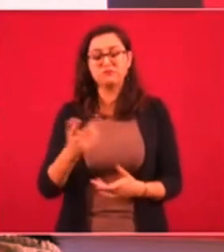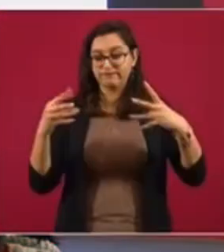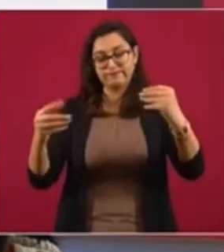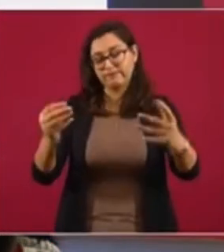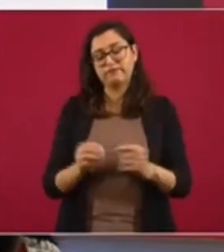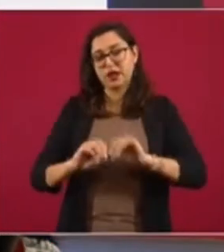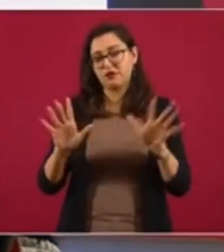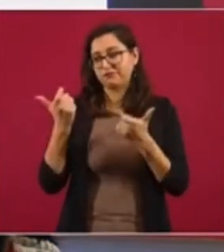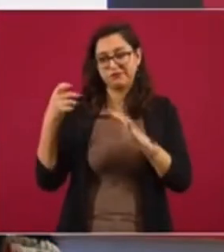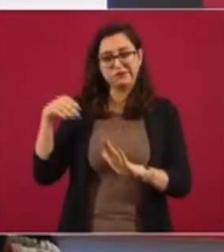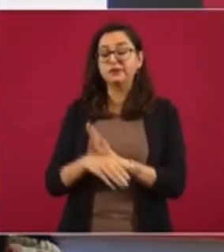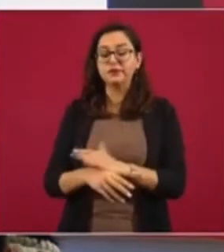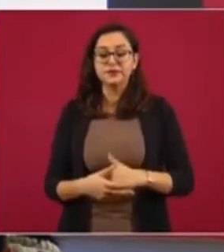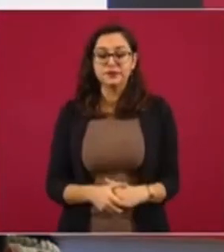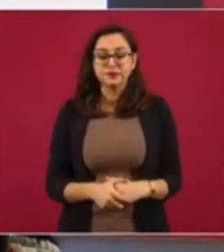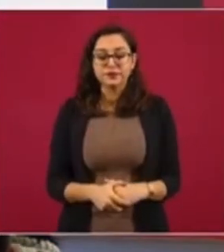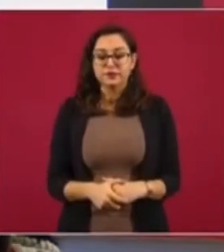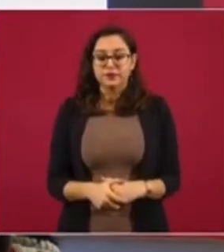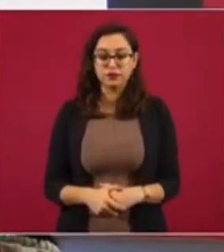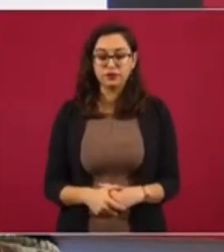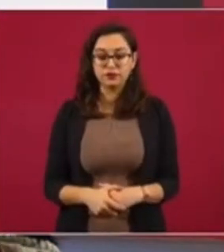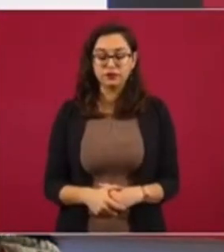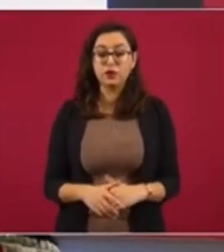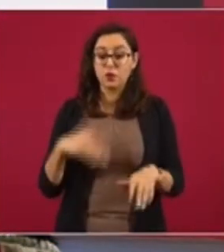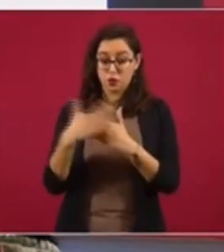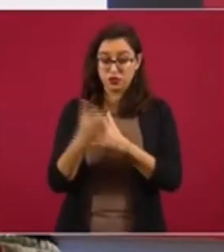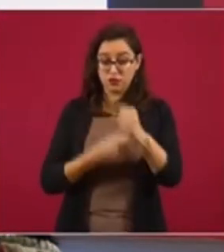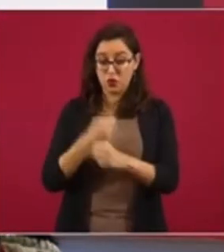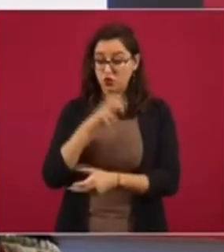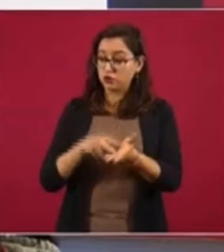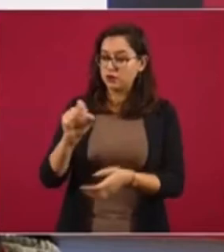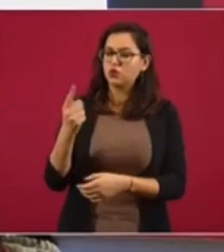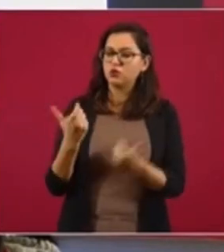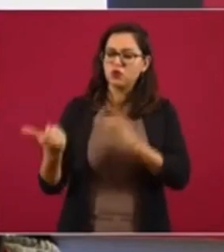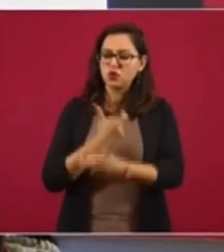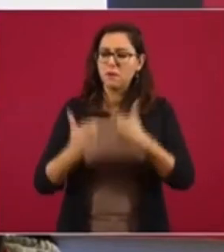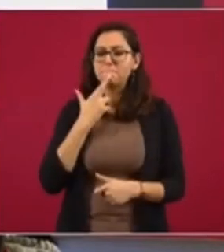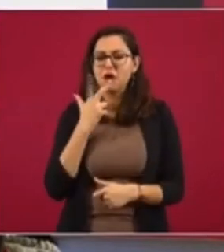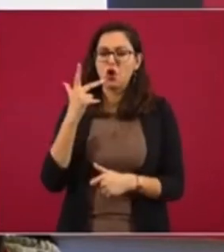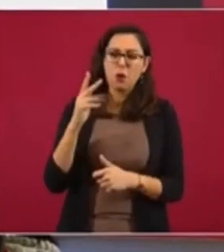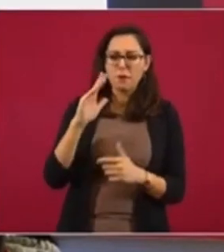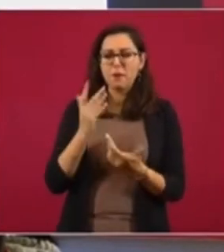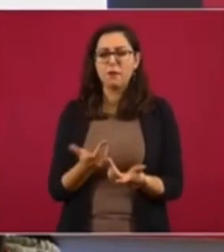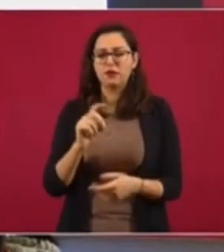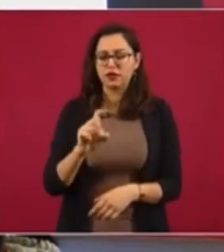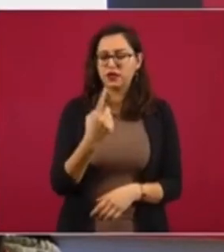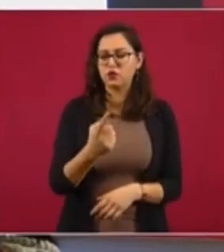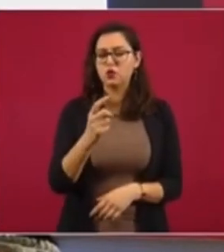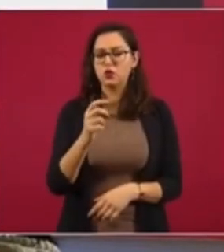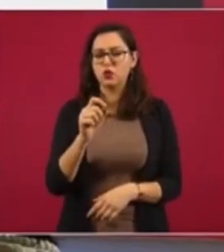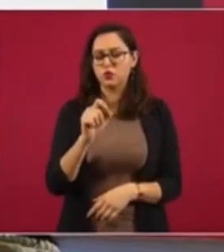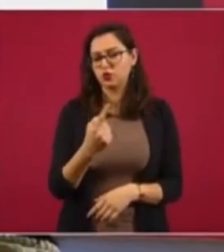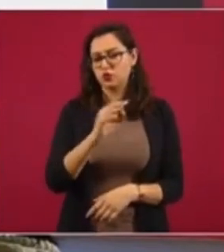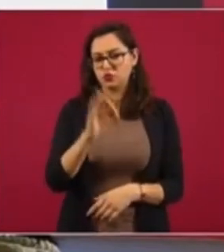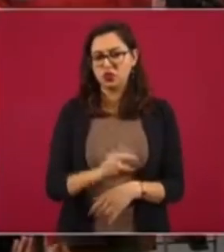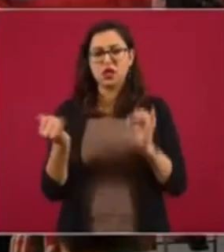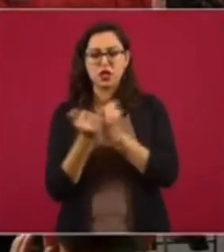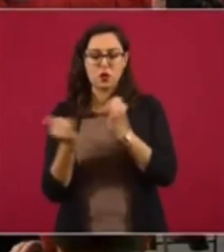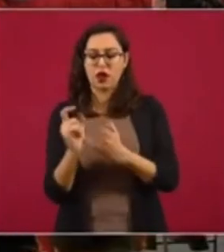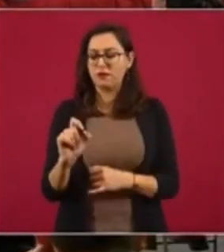47.2. ¿Cómo cree que será su situación económica al siguiente año? O sea, el año próximo. Mejor, 31.1.